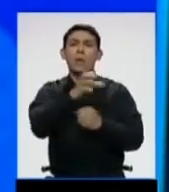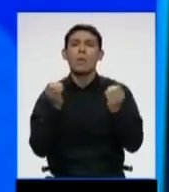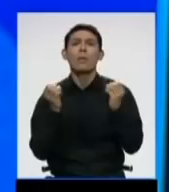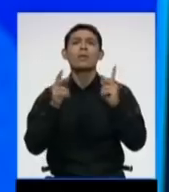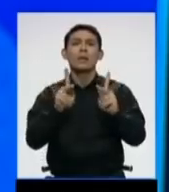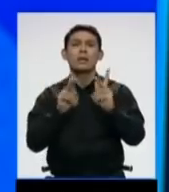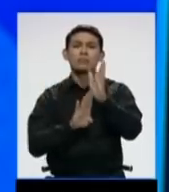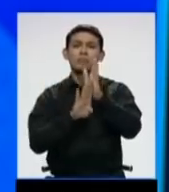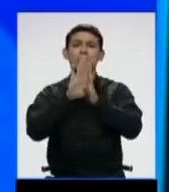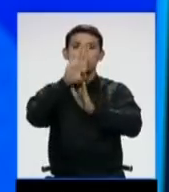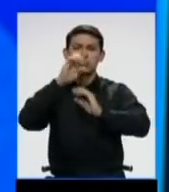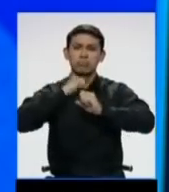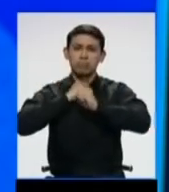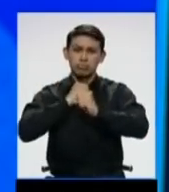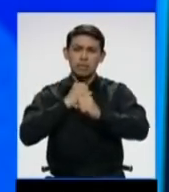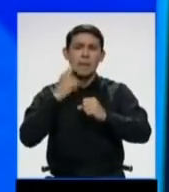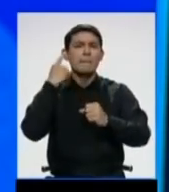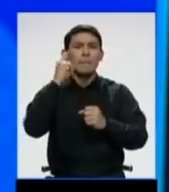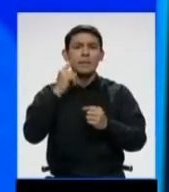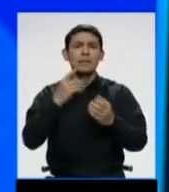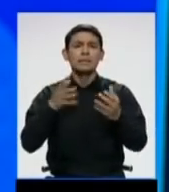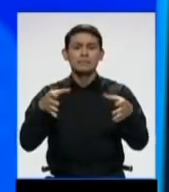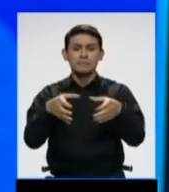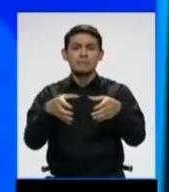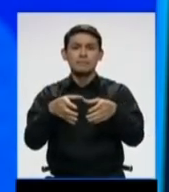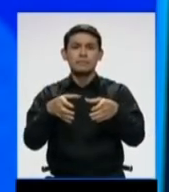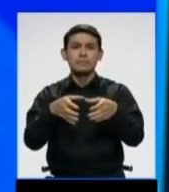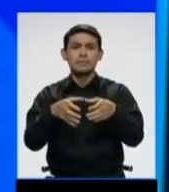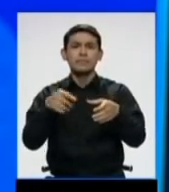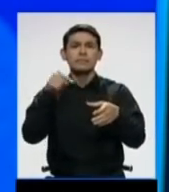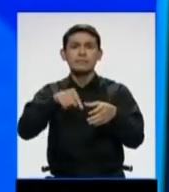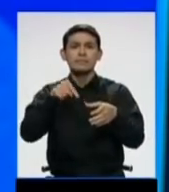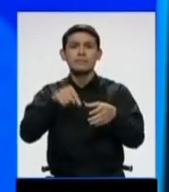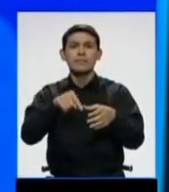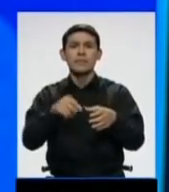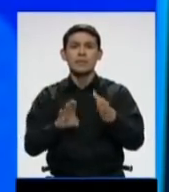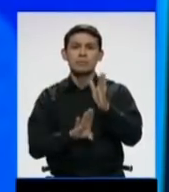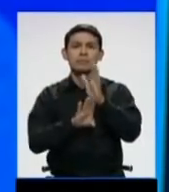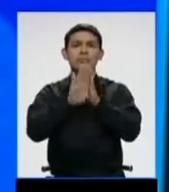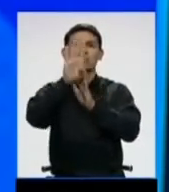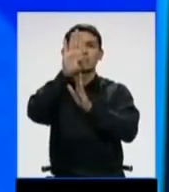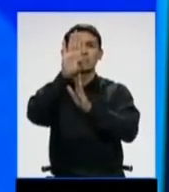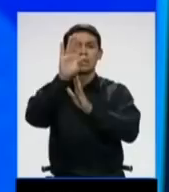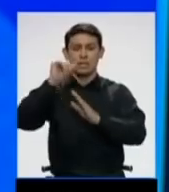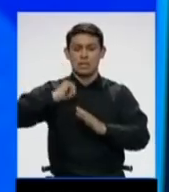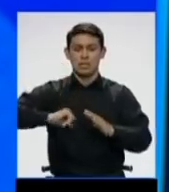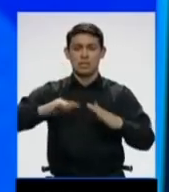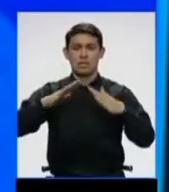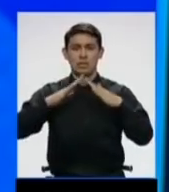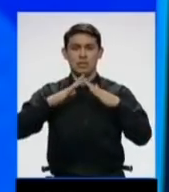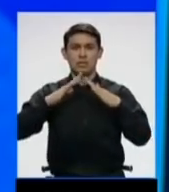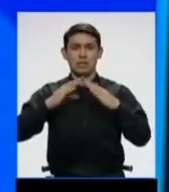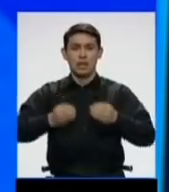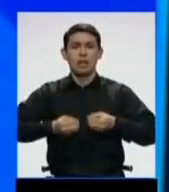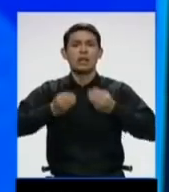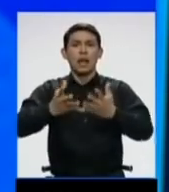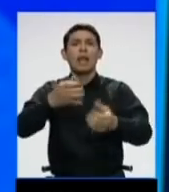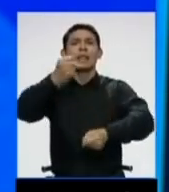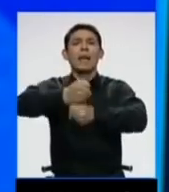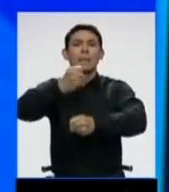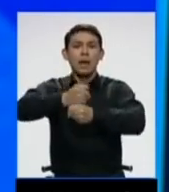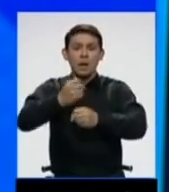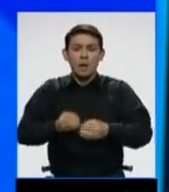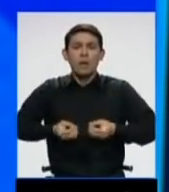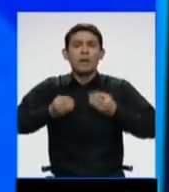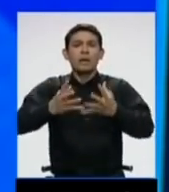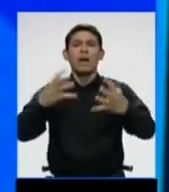Desarrollo Sostenible, tenemos la creación de los CEME, que son Centros de Emprendimiento Metropolitano, para darle un coworking, para darle una